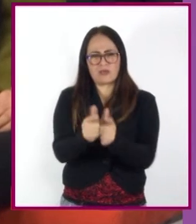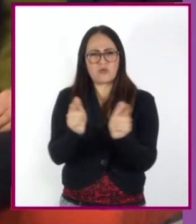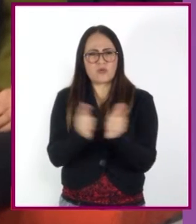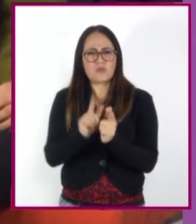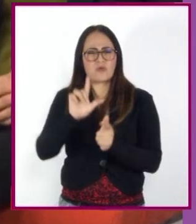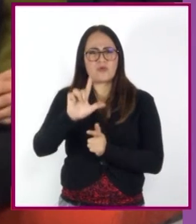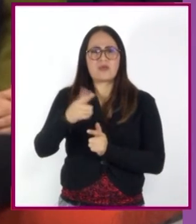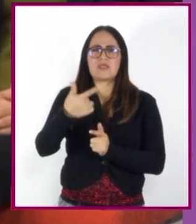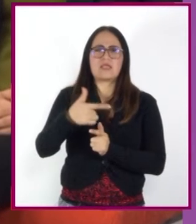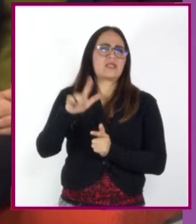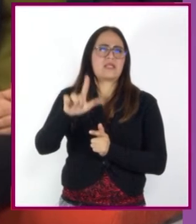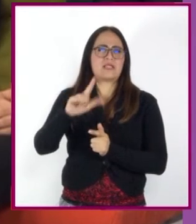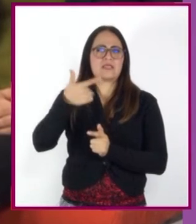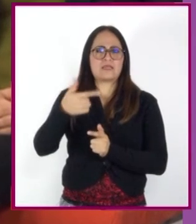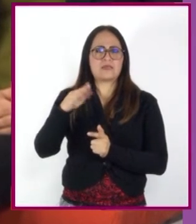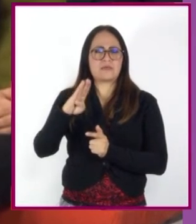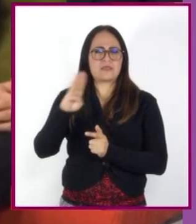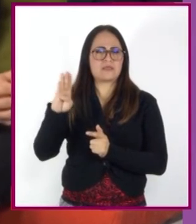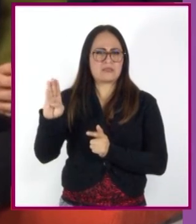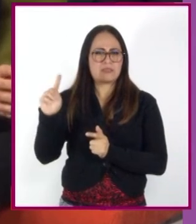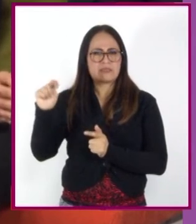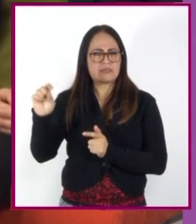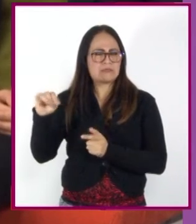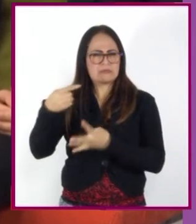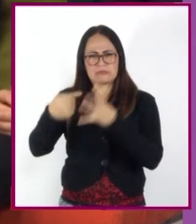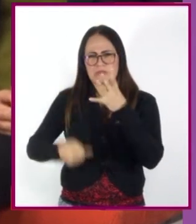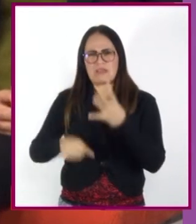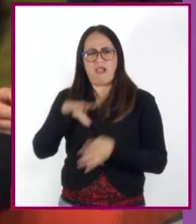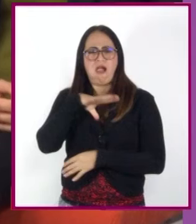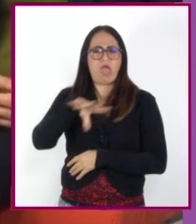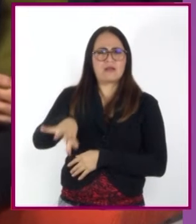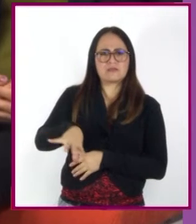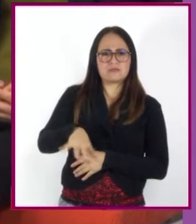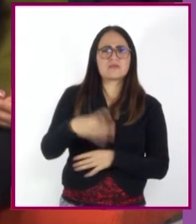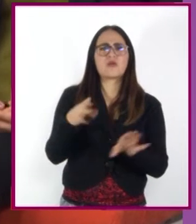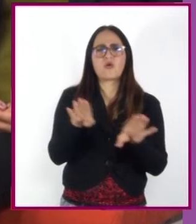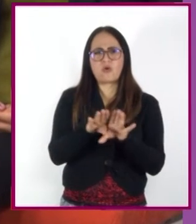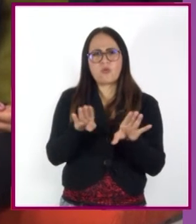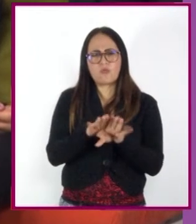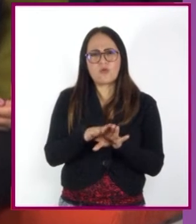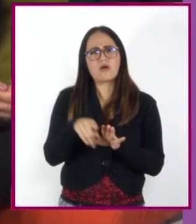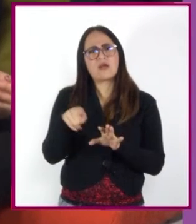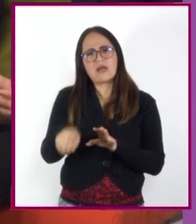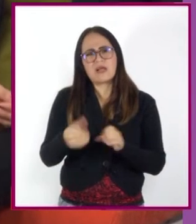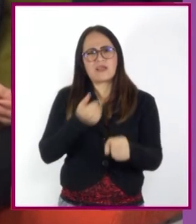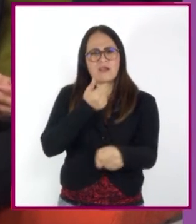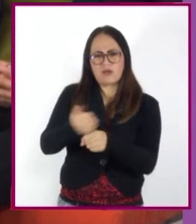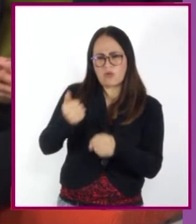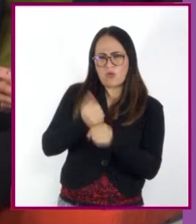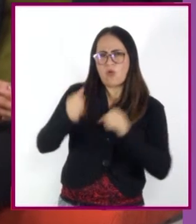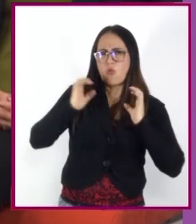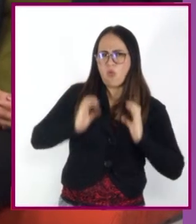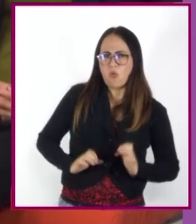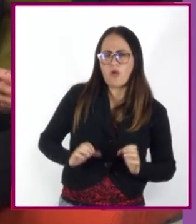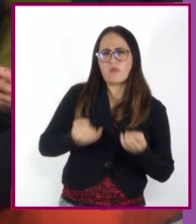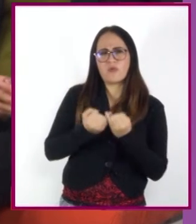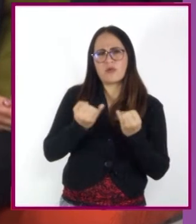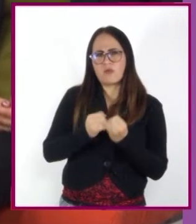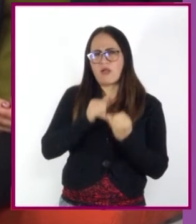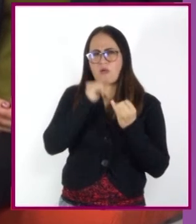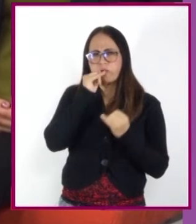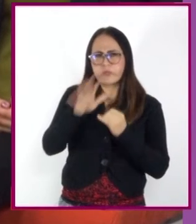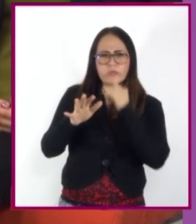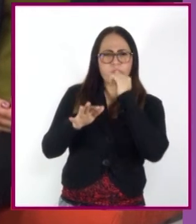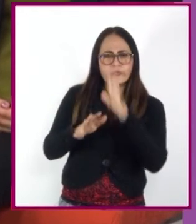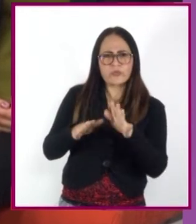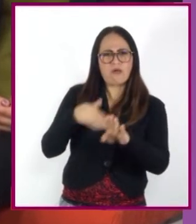sexual en todos los espacios. Esto puede traducirse a través de los comportamientos de maltrato físico, verbal o